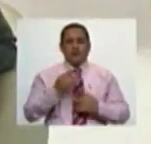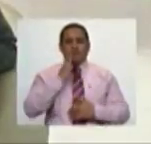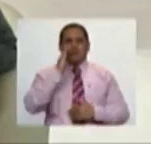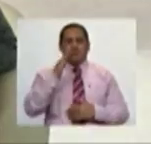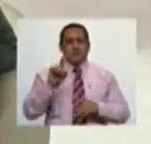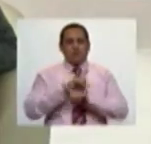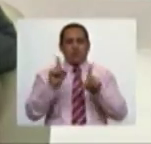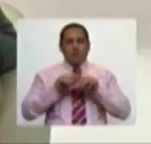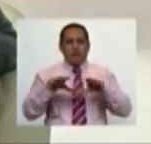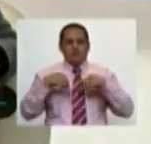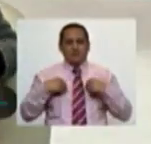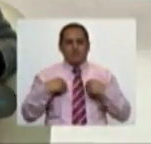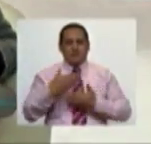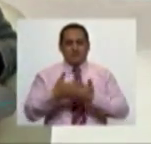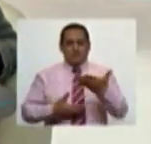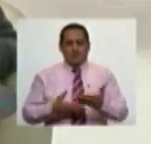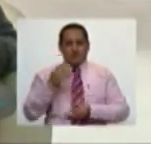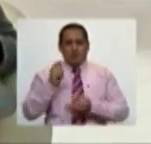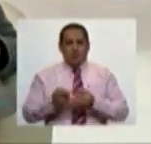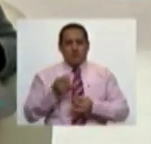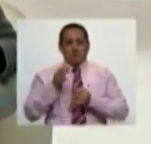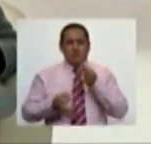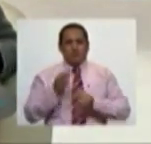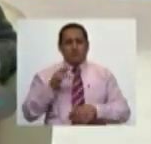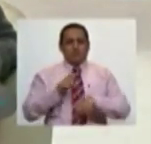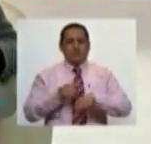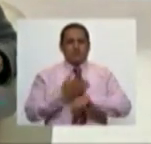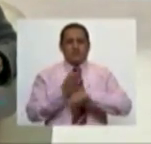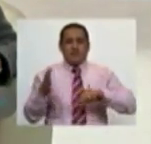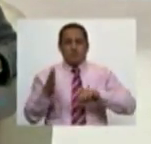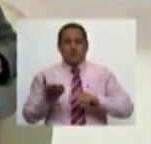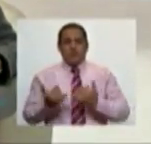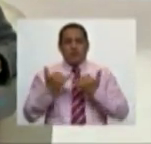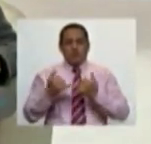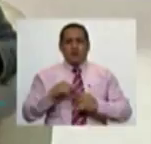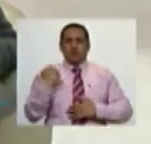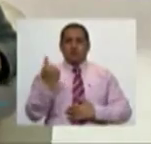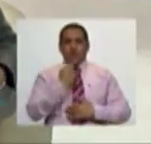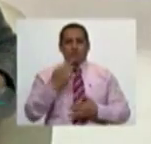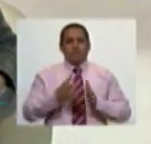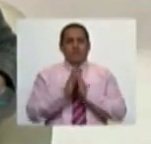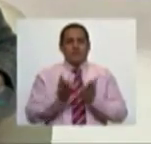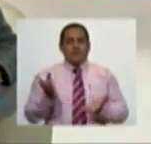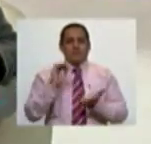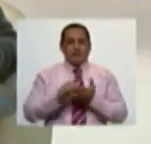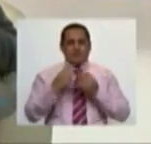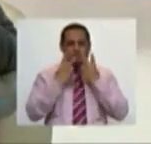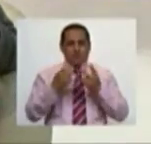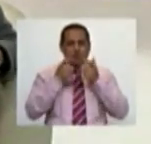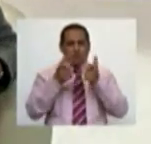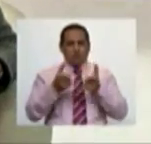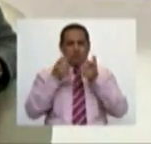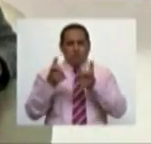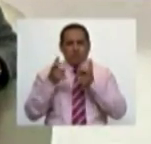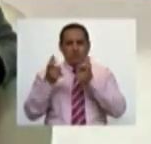Bueno, finalmente se declara infundada esta demanda, en realidad en tiempos en los que todos piden más bien